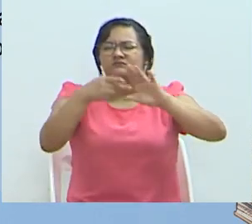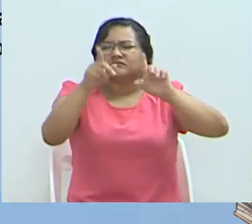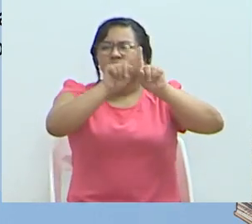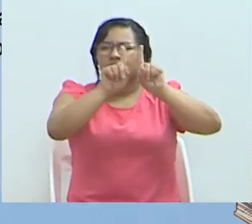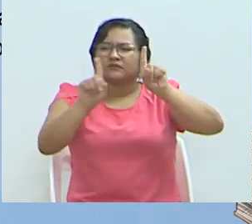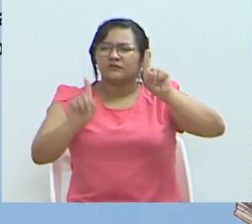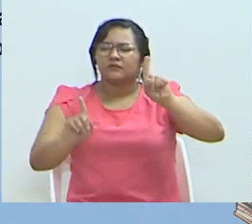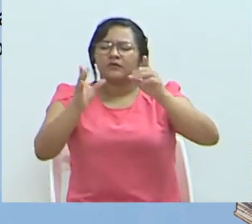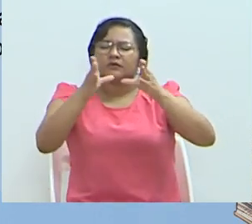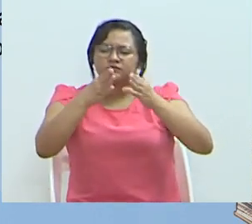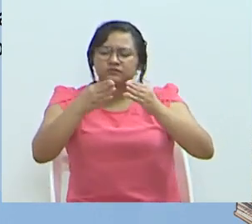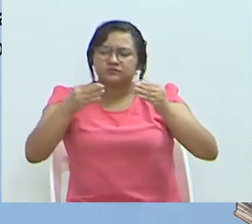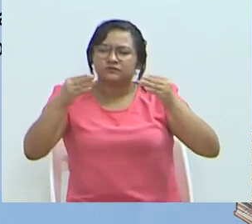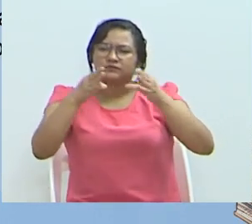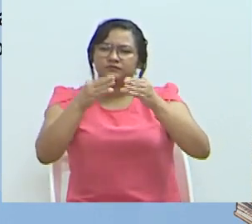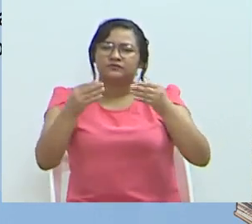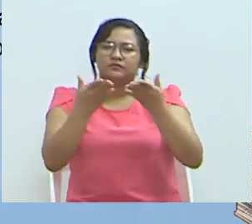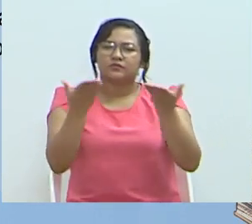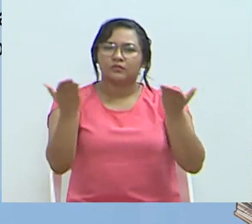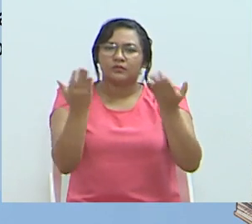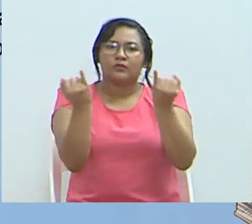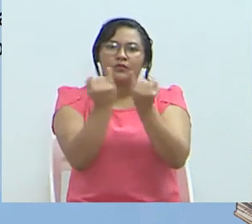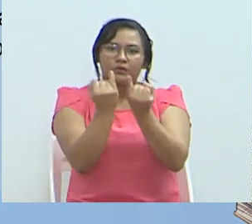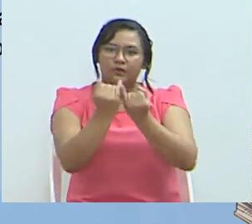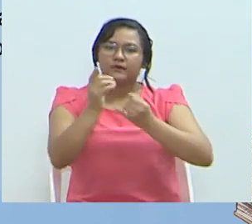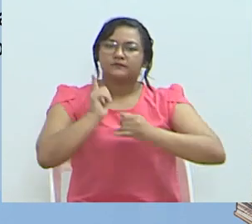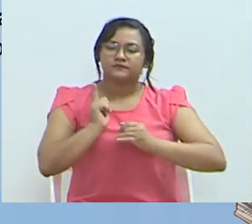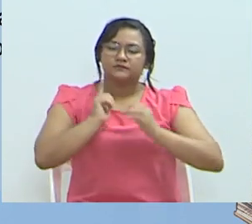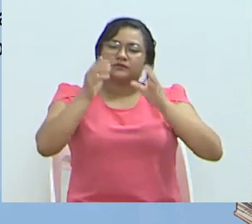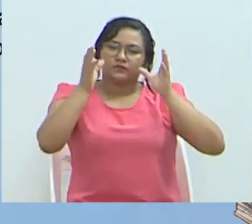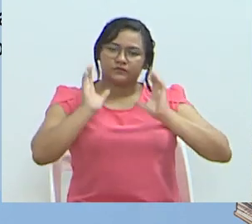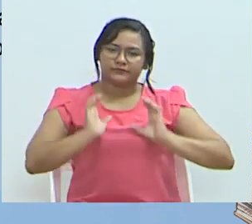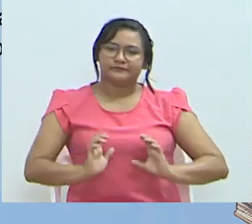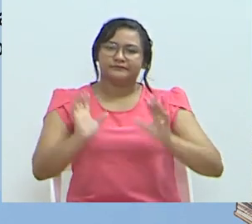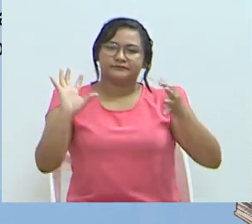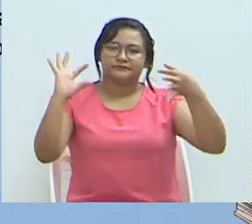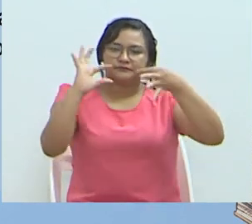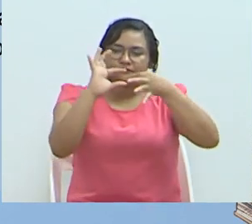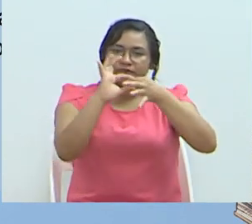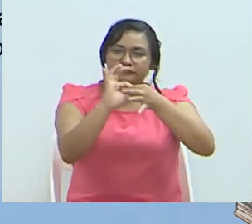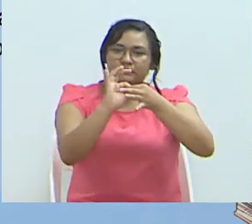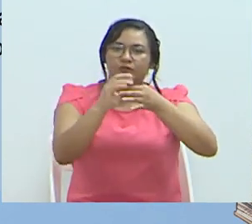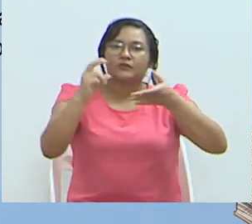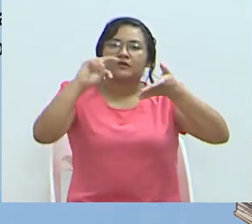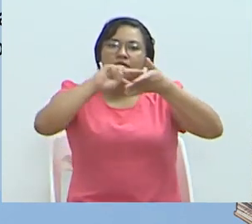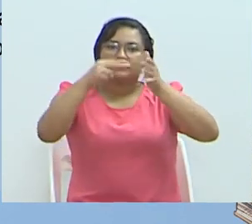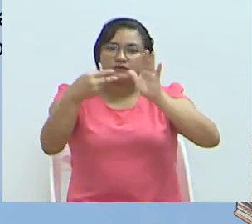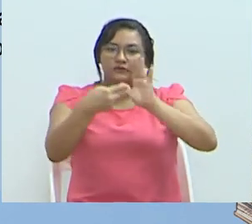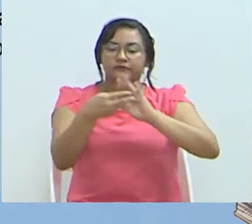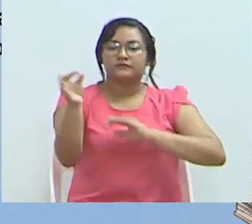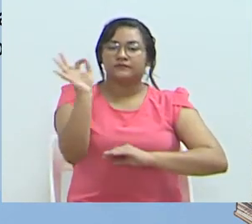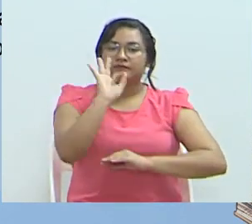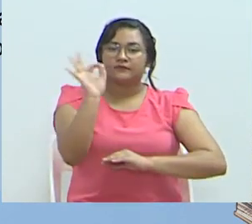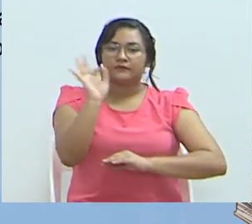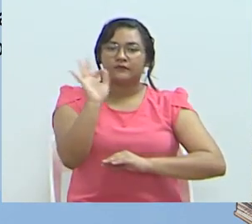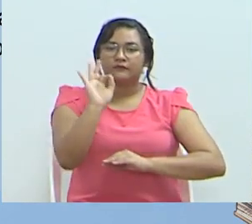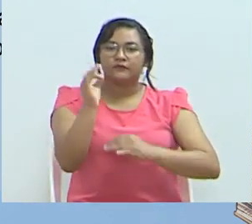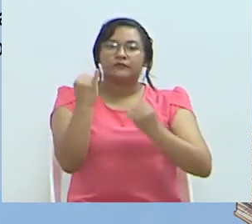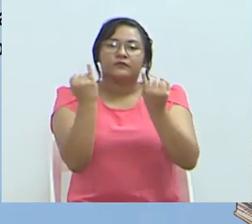aquel compuesto por las células. Una célula, en tanto, es la unidad estructural